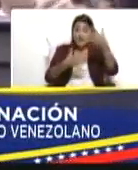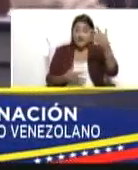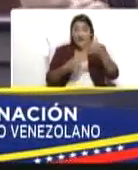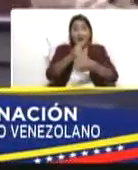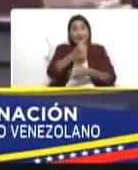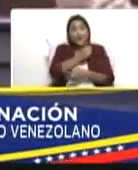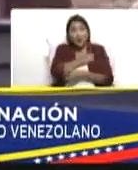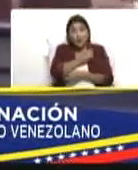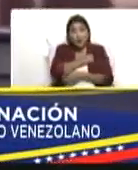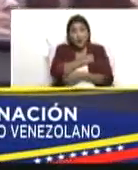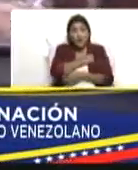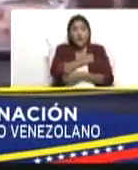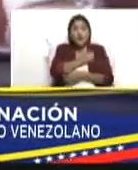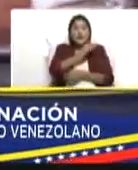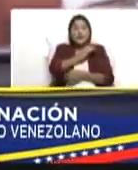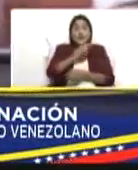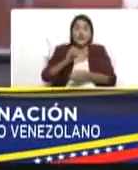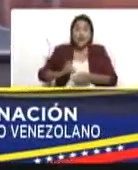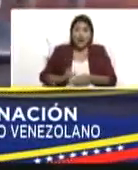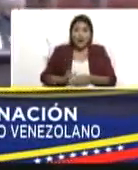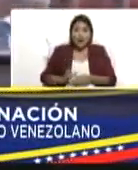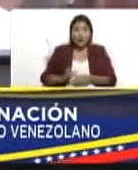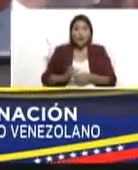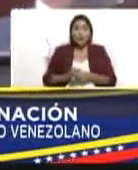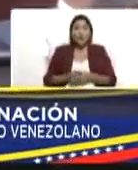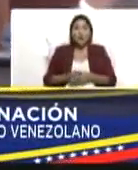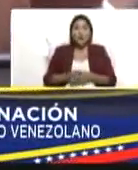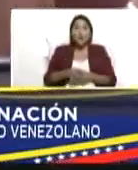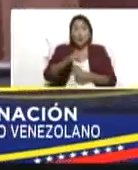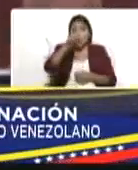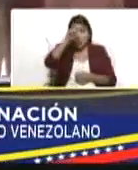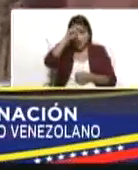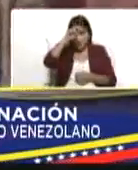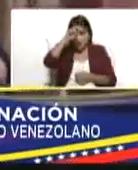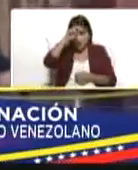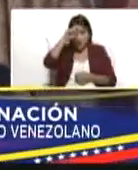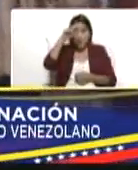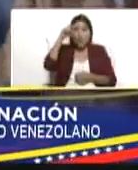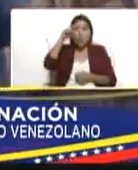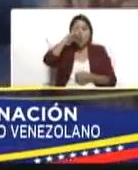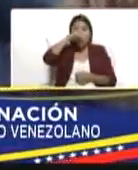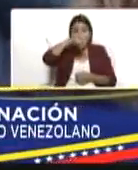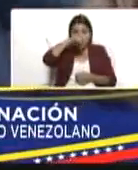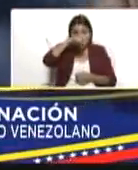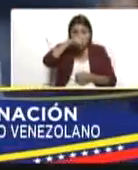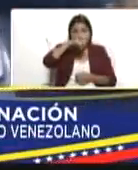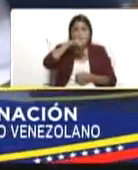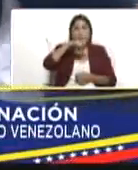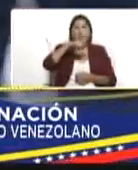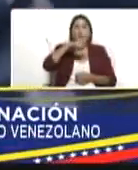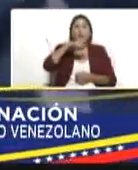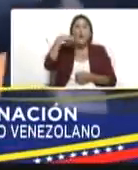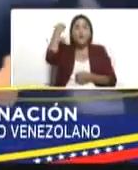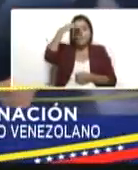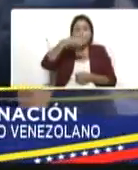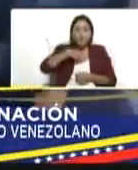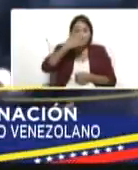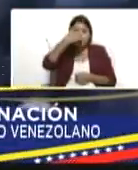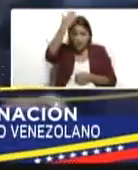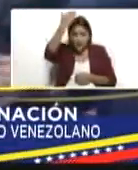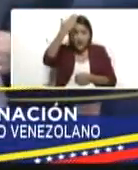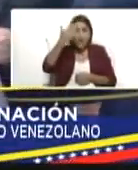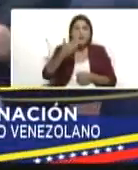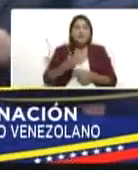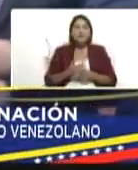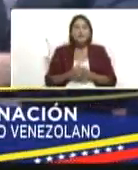católicos cristianos evangélicos judíos musulmanes y de todas las creencias y de todas las